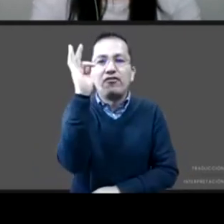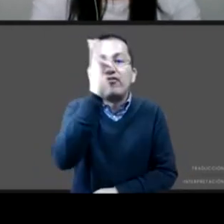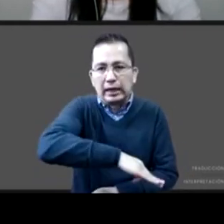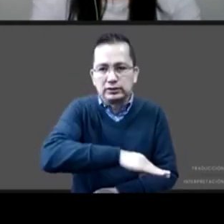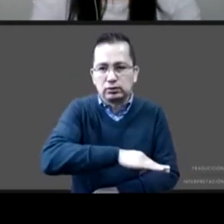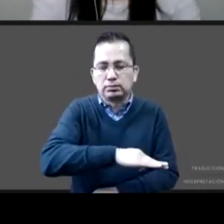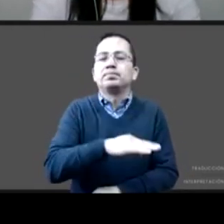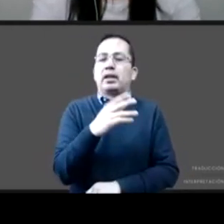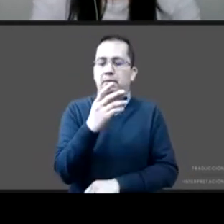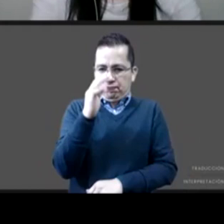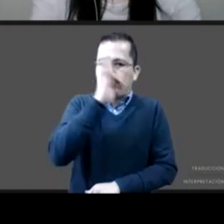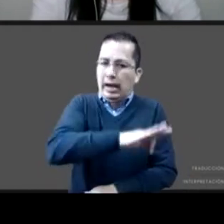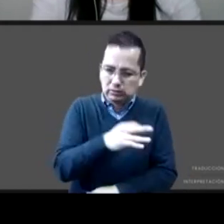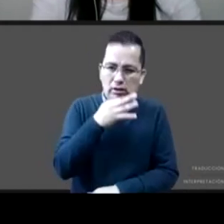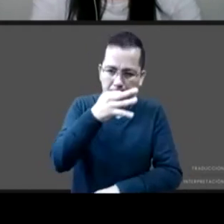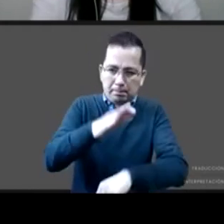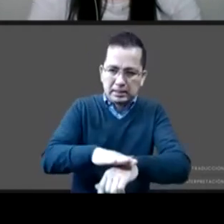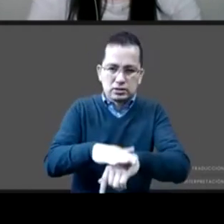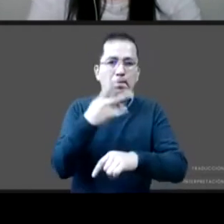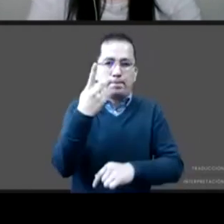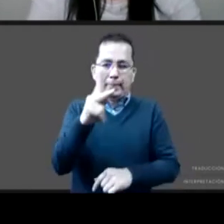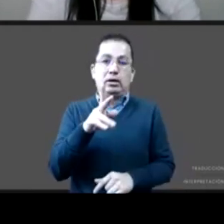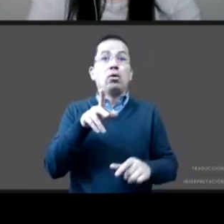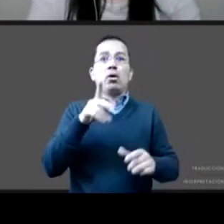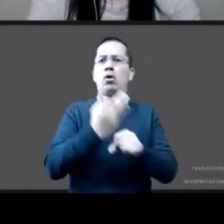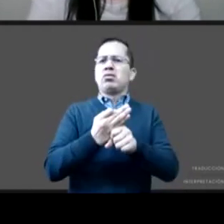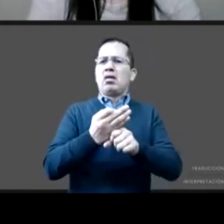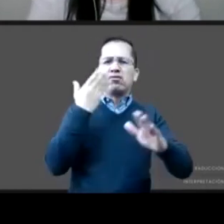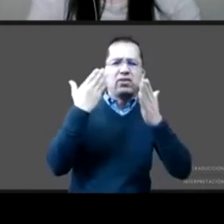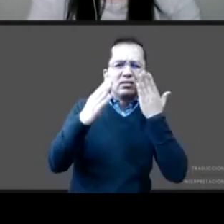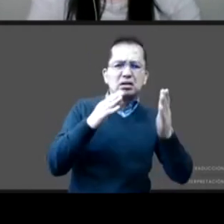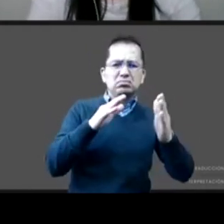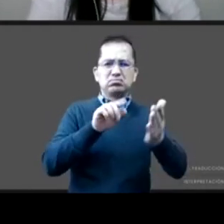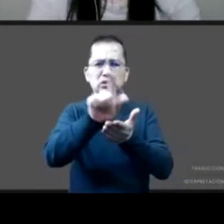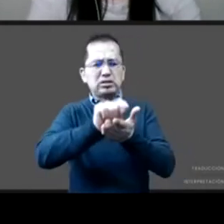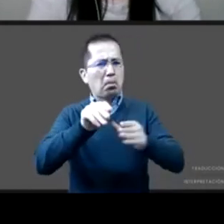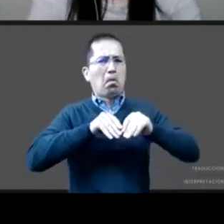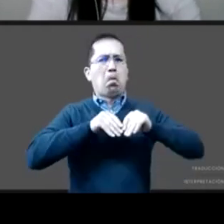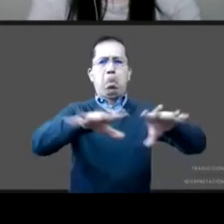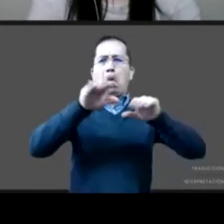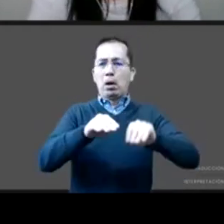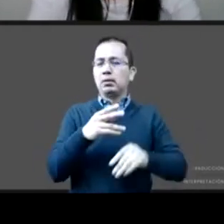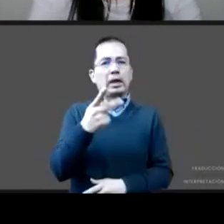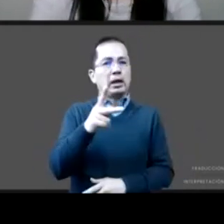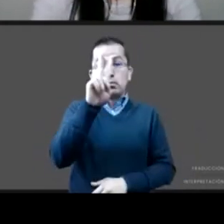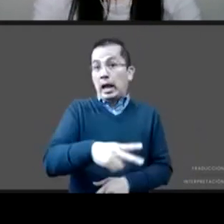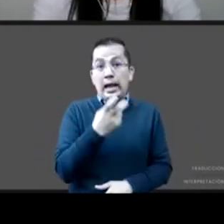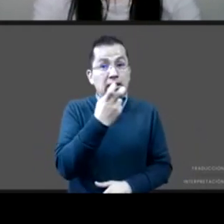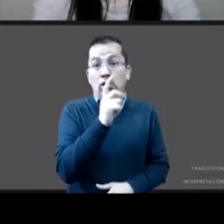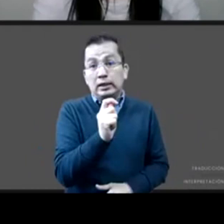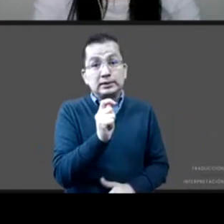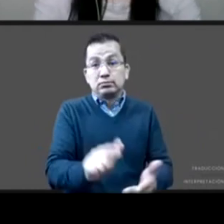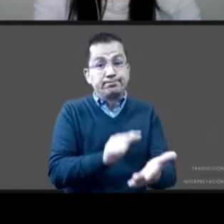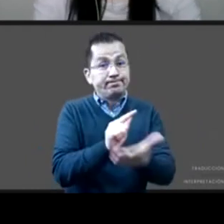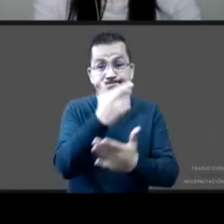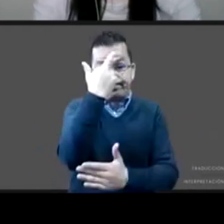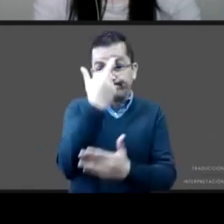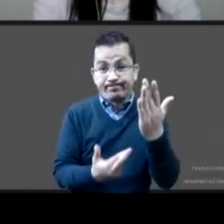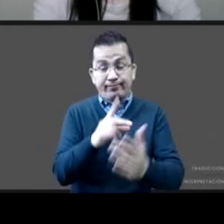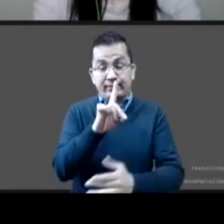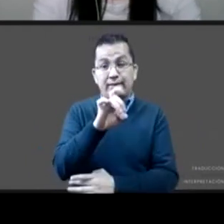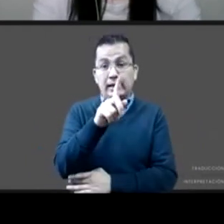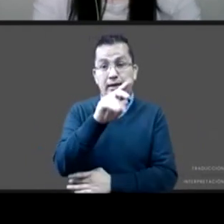que es importante señalar que eso ni siquiera hay que cruzar como posibilidad, eso es un delito. Pero ahora a ver qué nos comentan